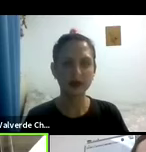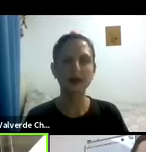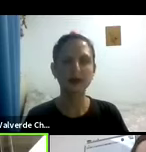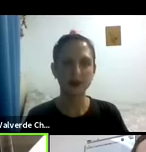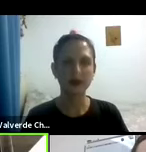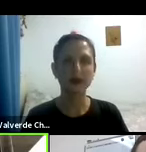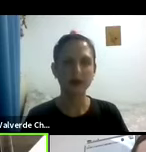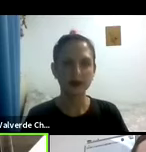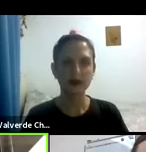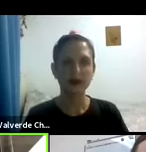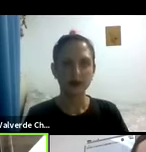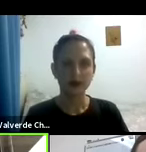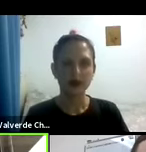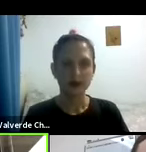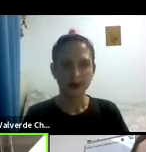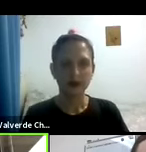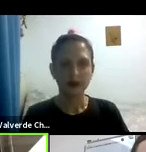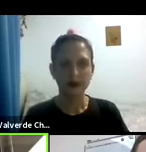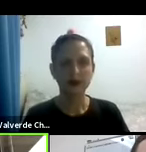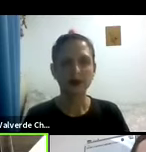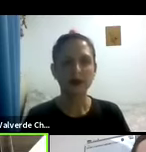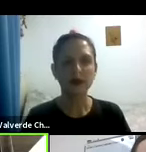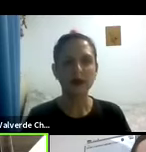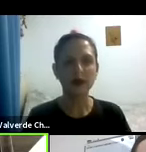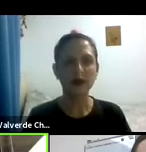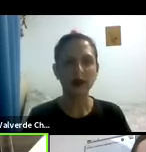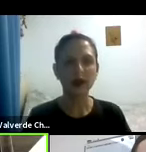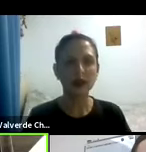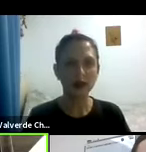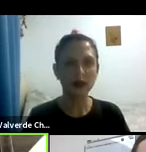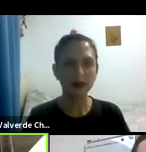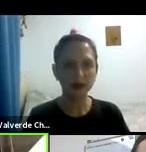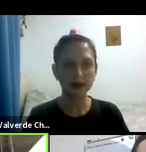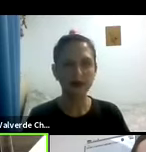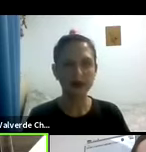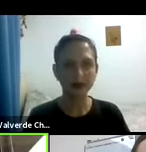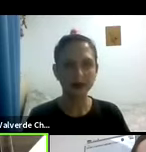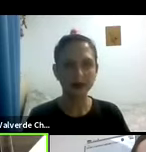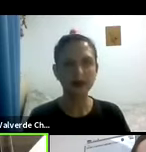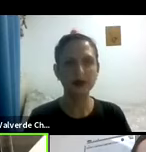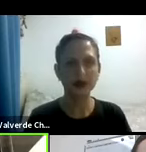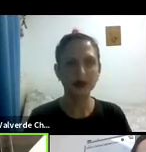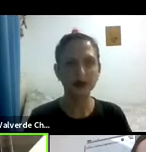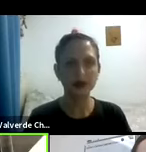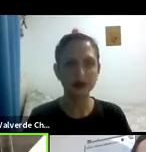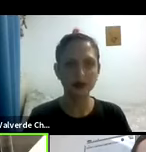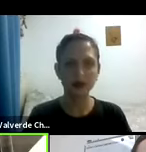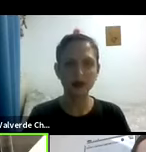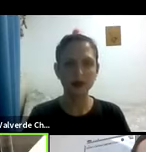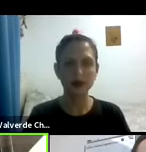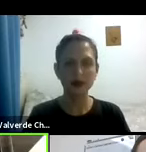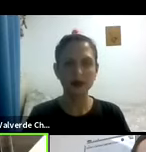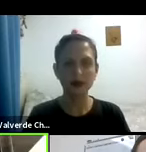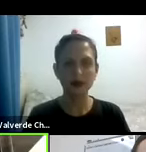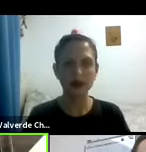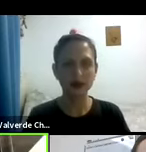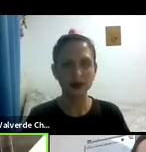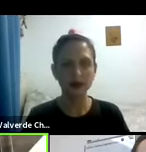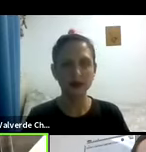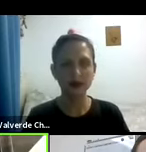indias y después viene un mestizaje y es decir entonces aquí hay un tema